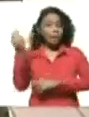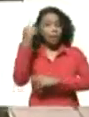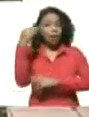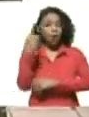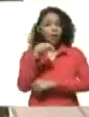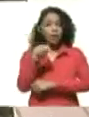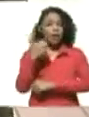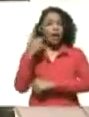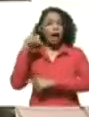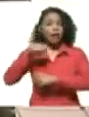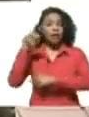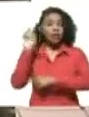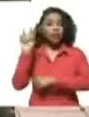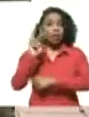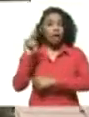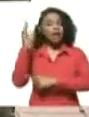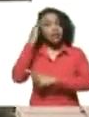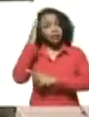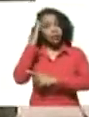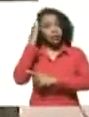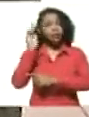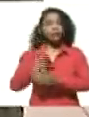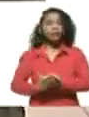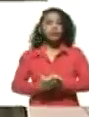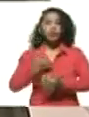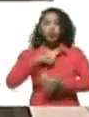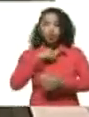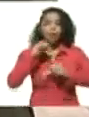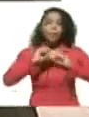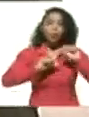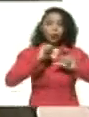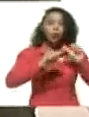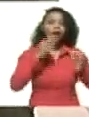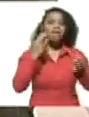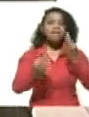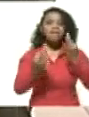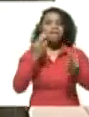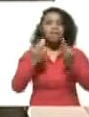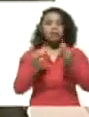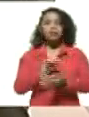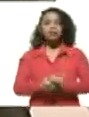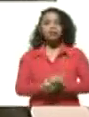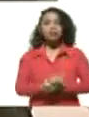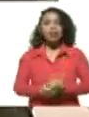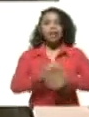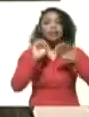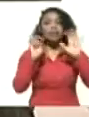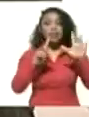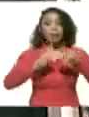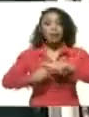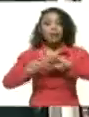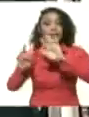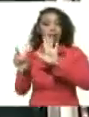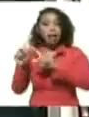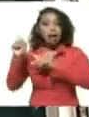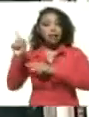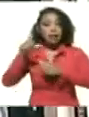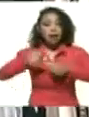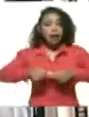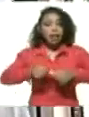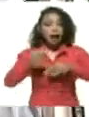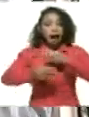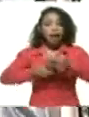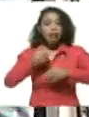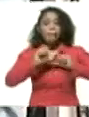como venezuela todo lo sabe estamos un proceso de flexibilización el 7 + 7 bueno queda el